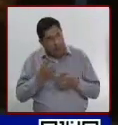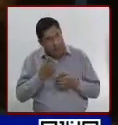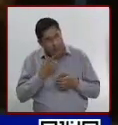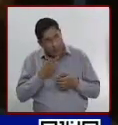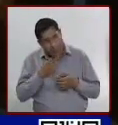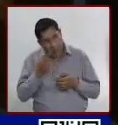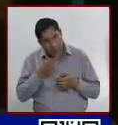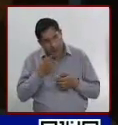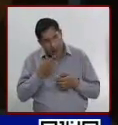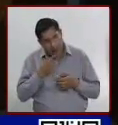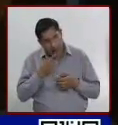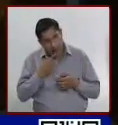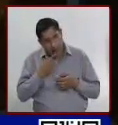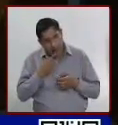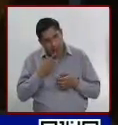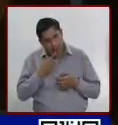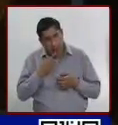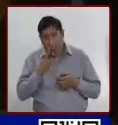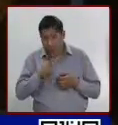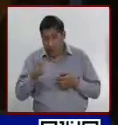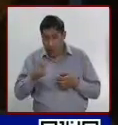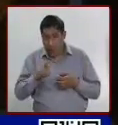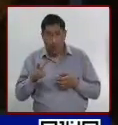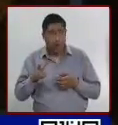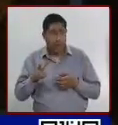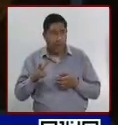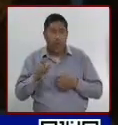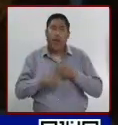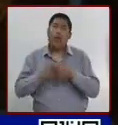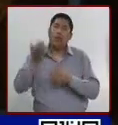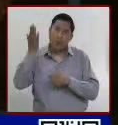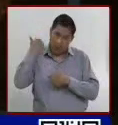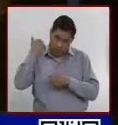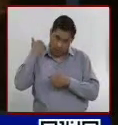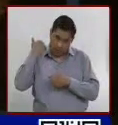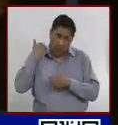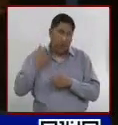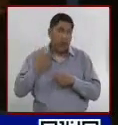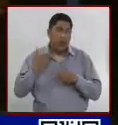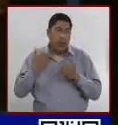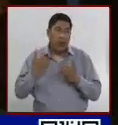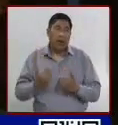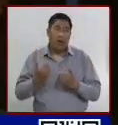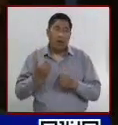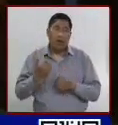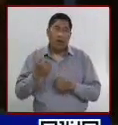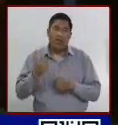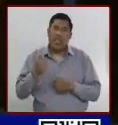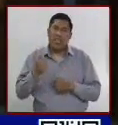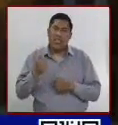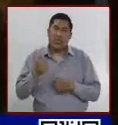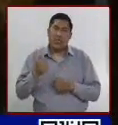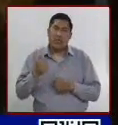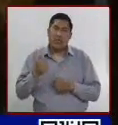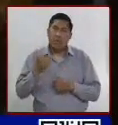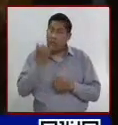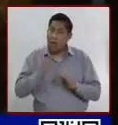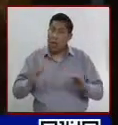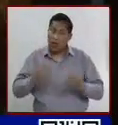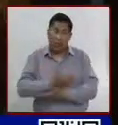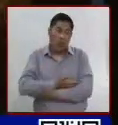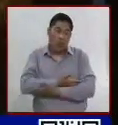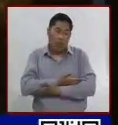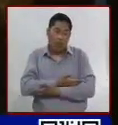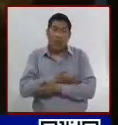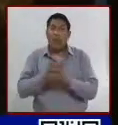apena mencionar que tenemos un rango entre 10 a 9 menores abandonados, niños y bebés. Un